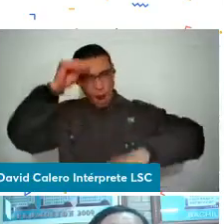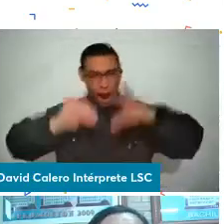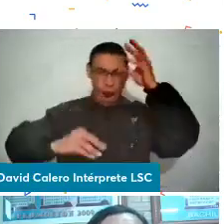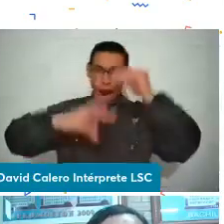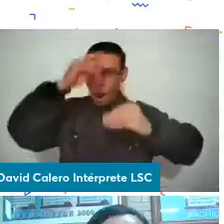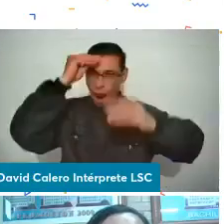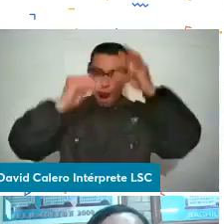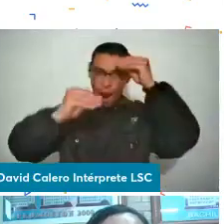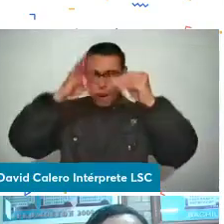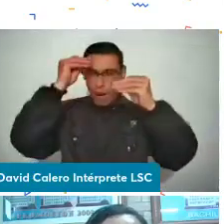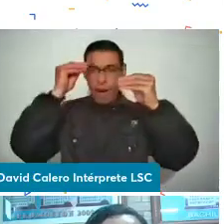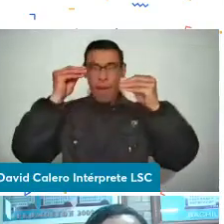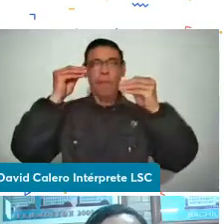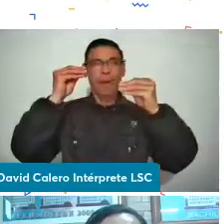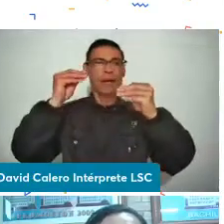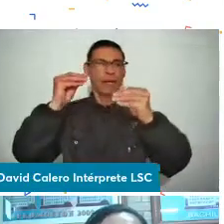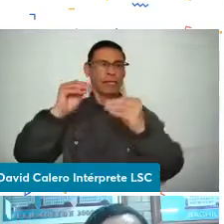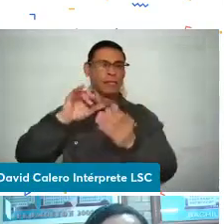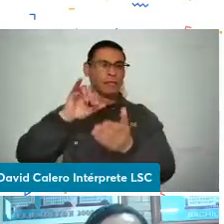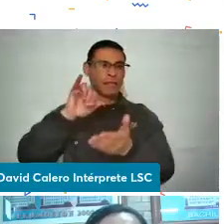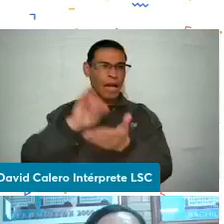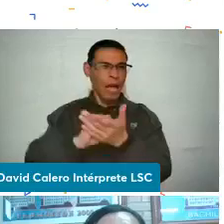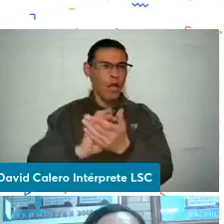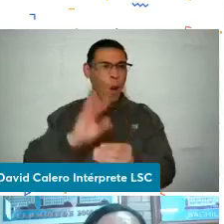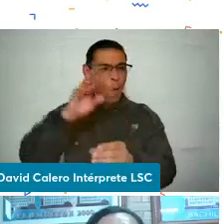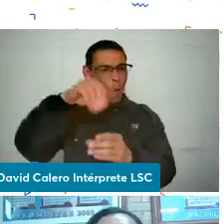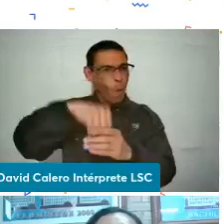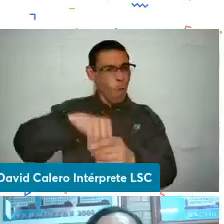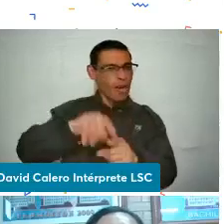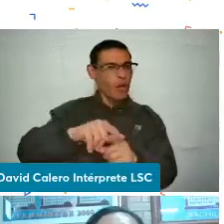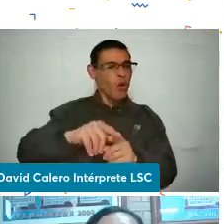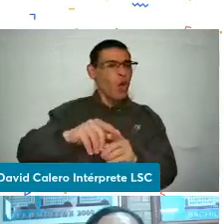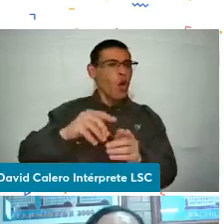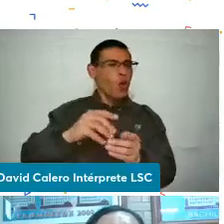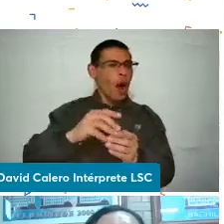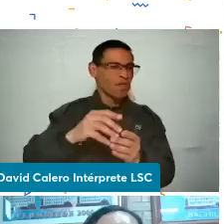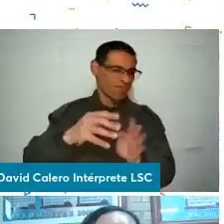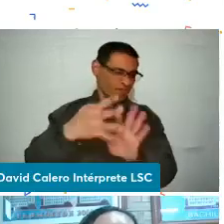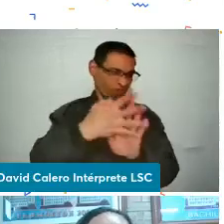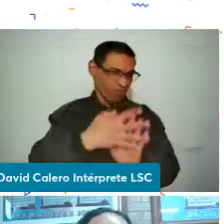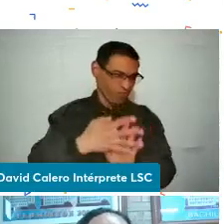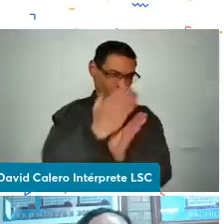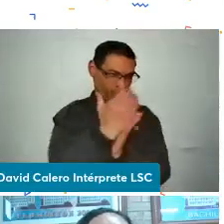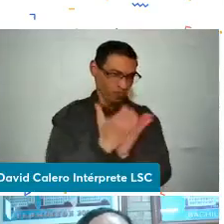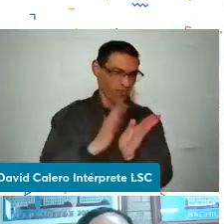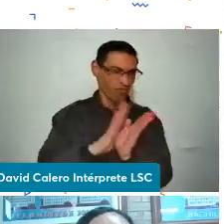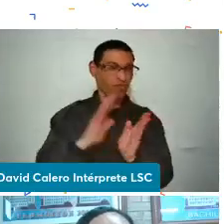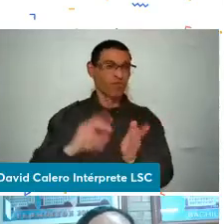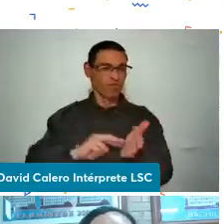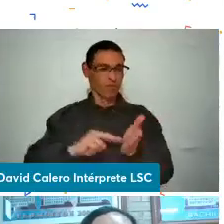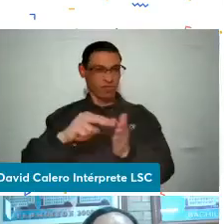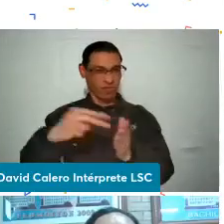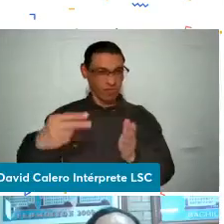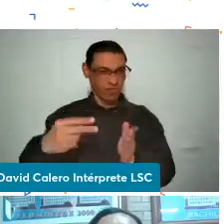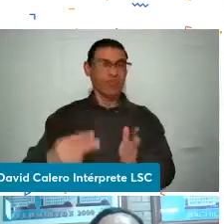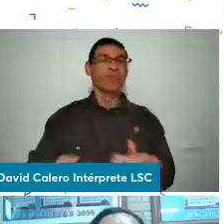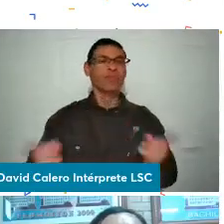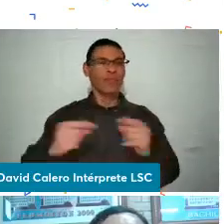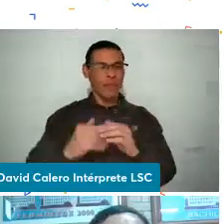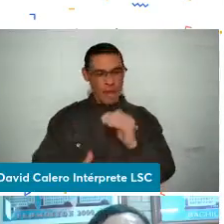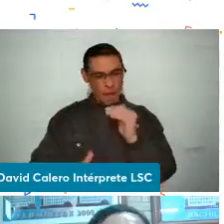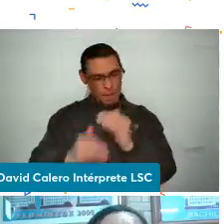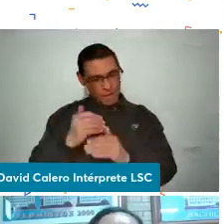de lo que se establece, digamos, en la malla de tecnología y también generar unos procesos implícitos como en la parte